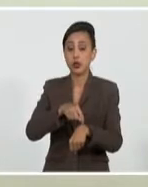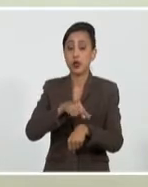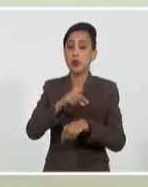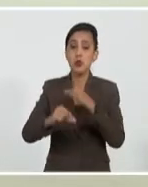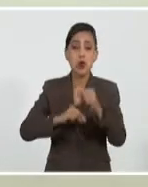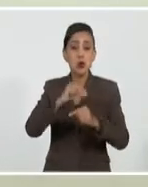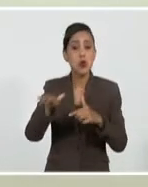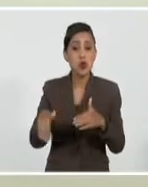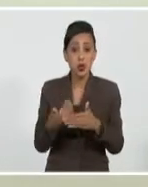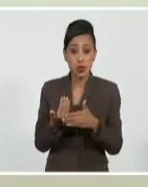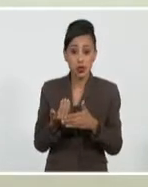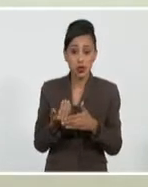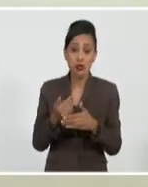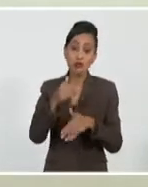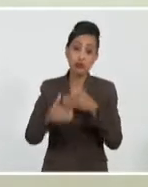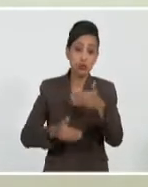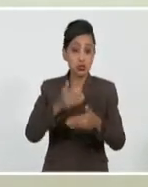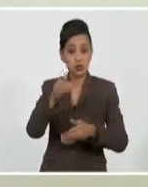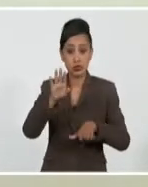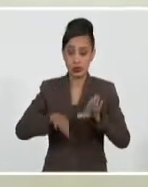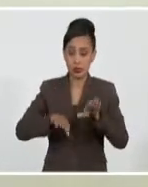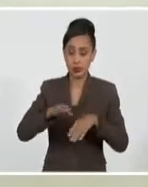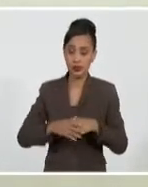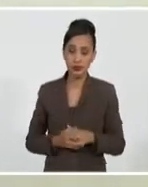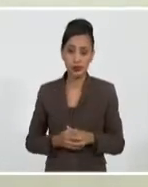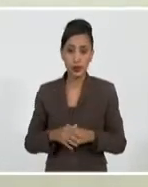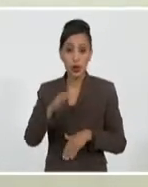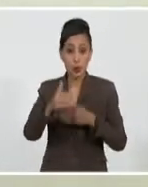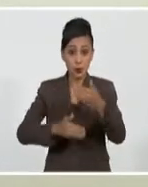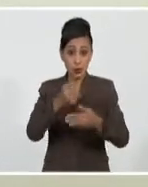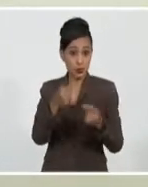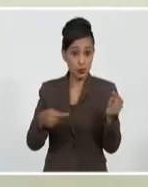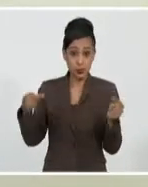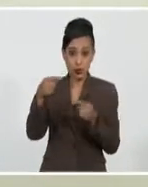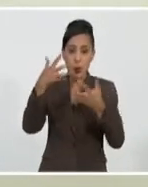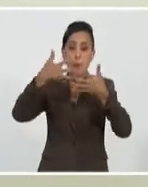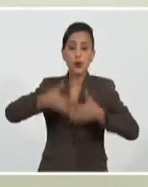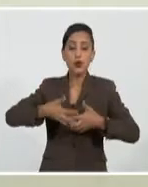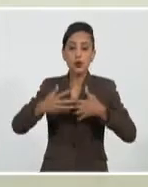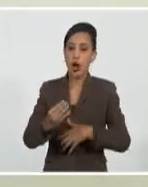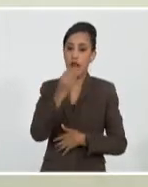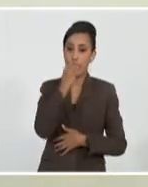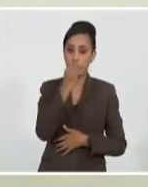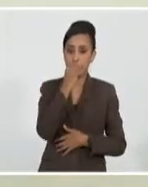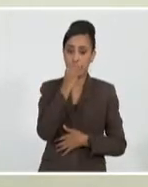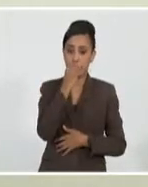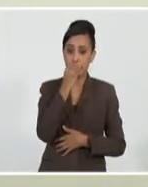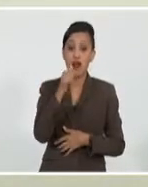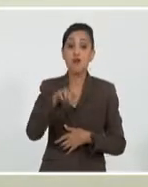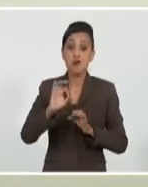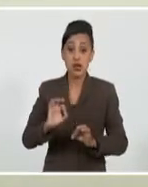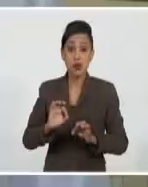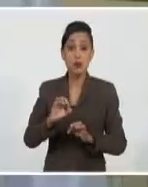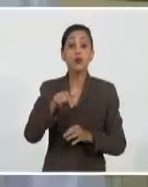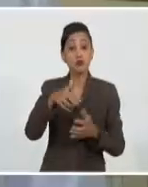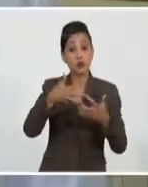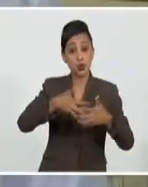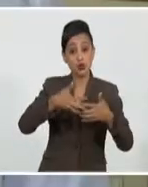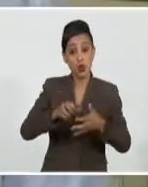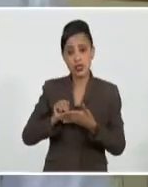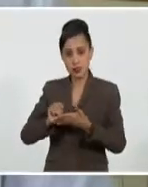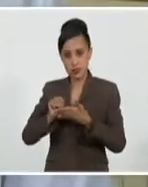que se van sucediendo procesos. Los procesos que se están priorizando son los procesos de la producción alimentaria, los sectores productivos y de servicios.